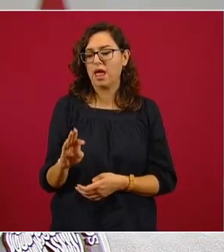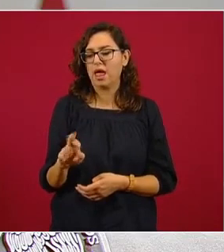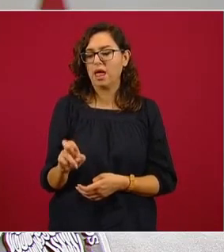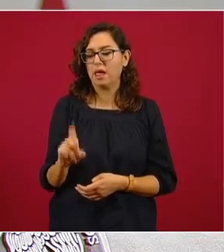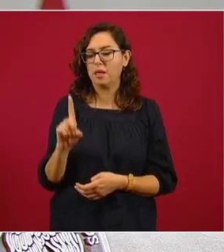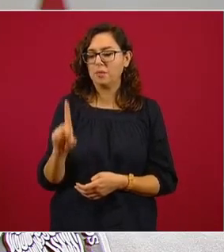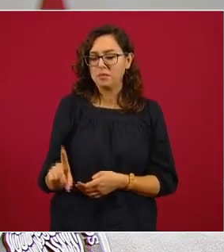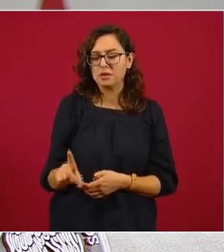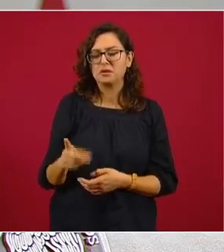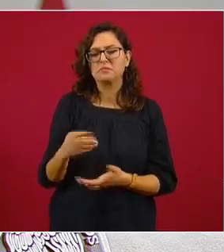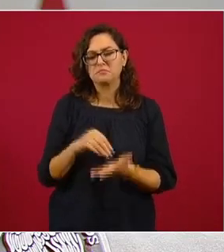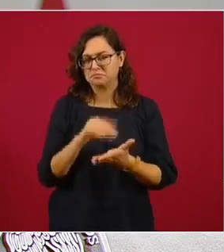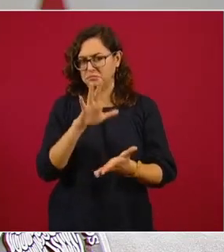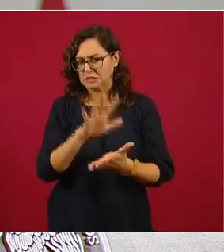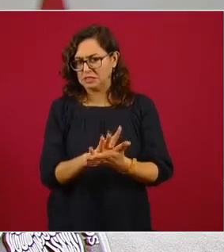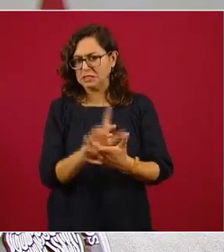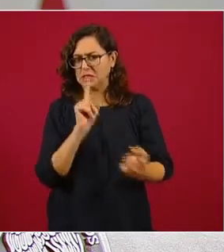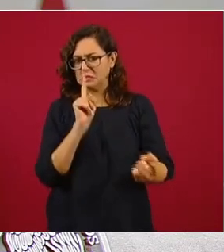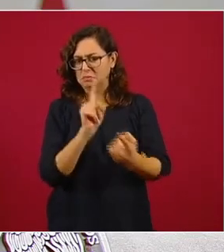expongas…